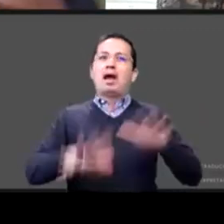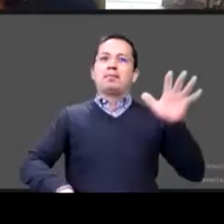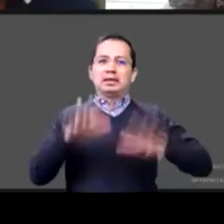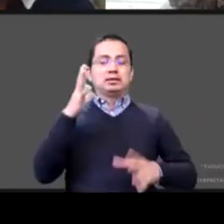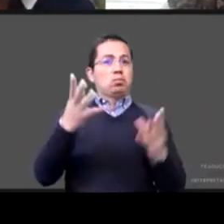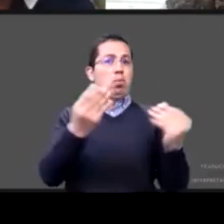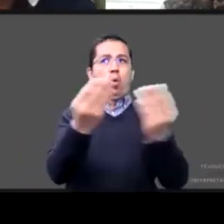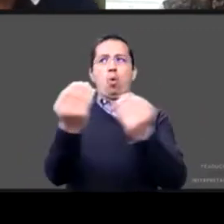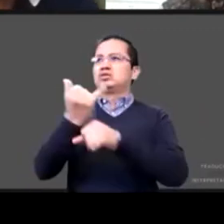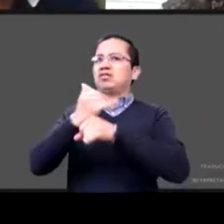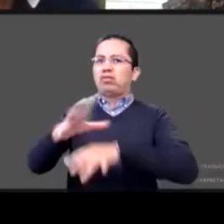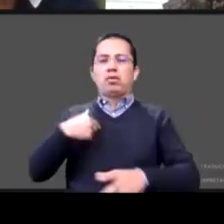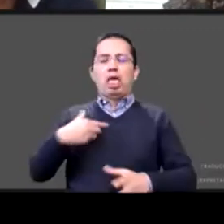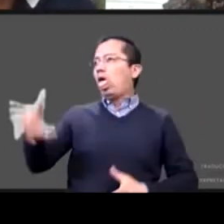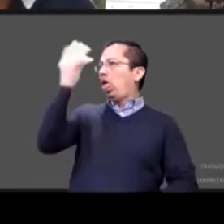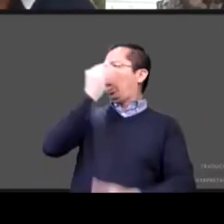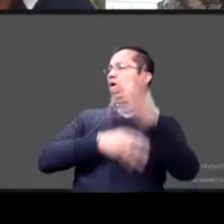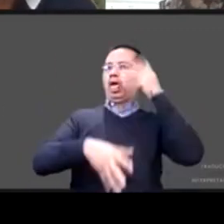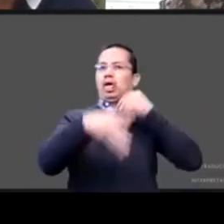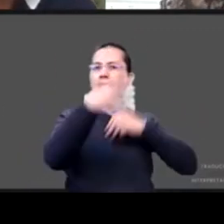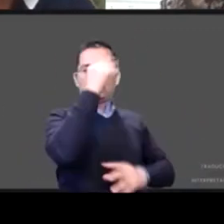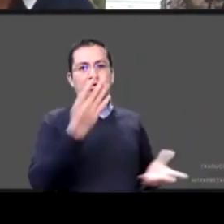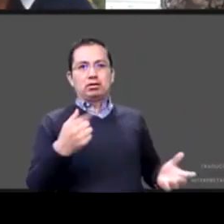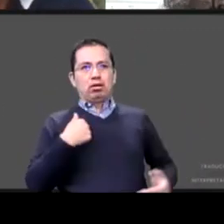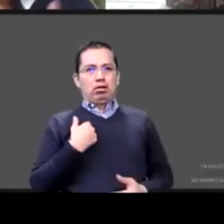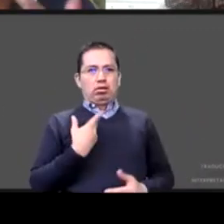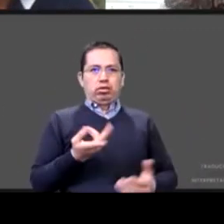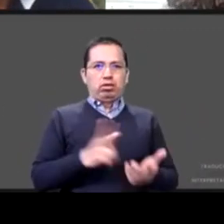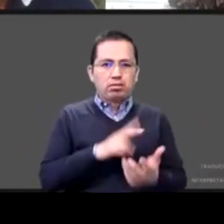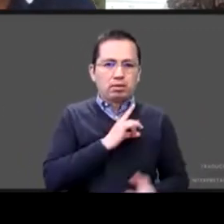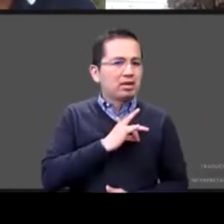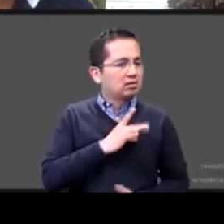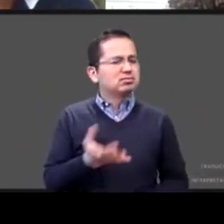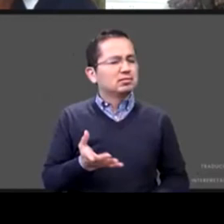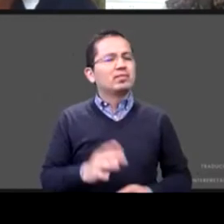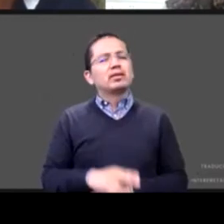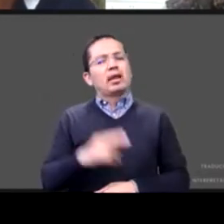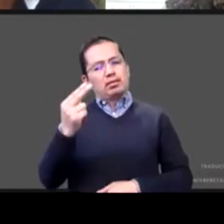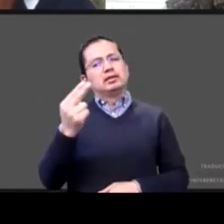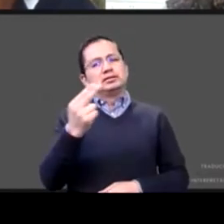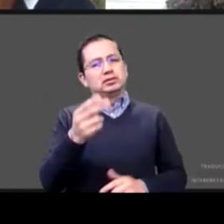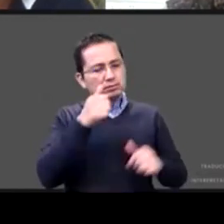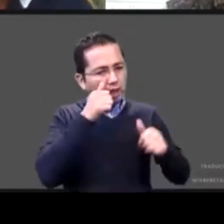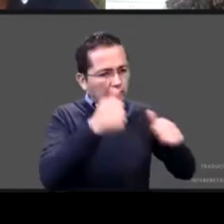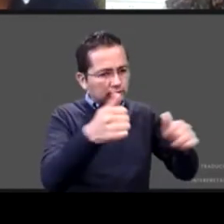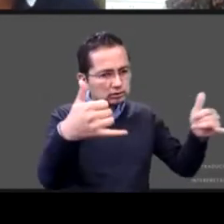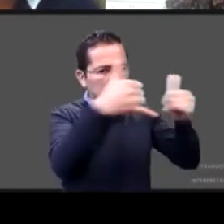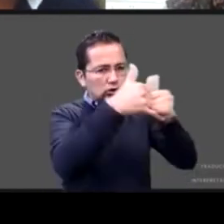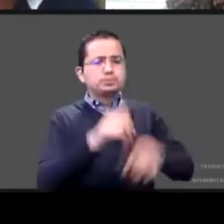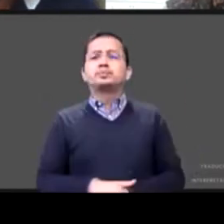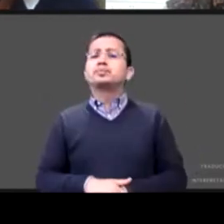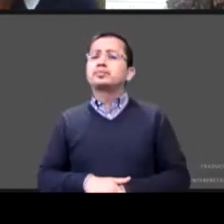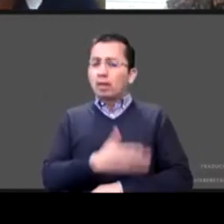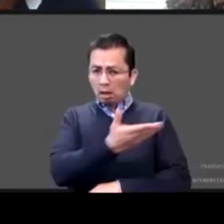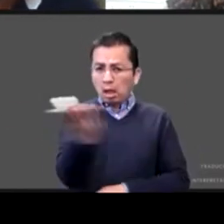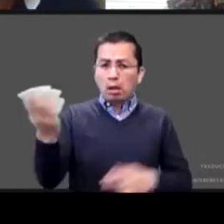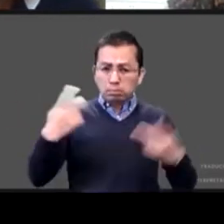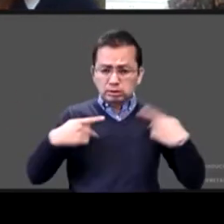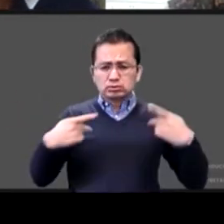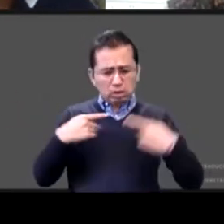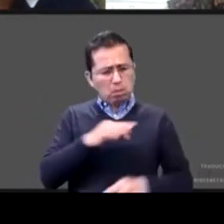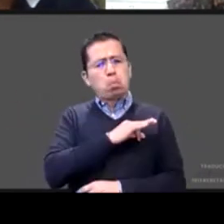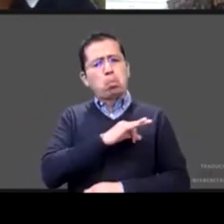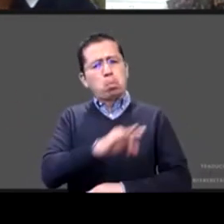miedos reales y que sí requiere también una atención específica. Pero bueno, sí invitamos a la gente que nos escucha a que busque